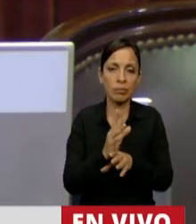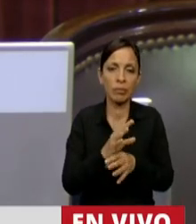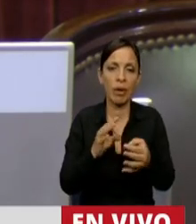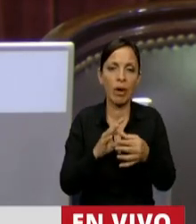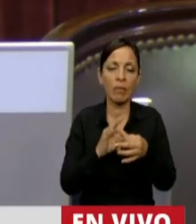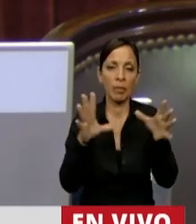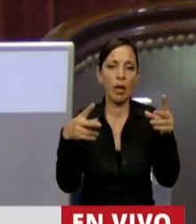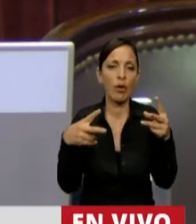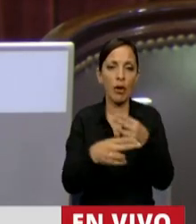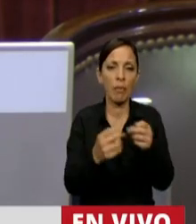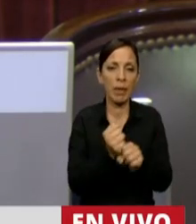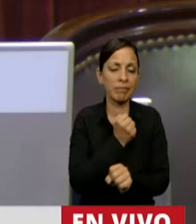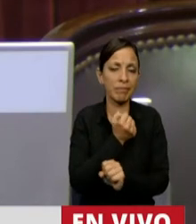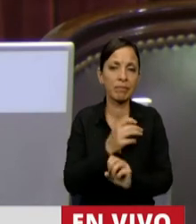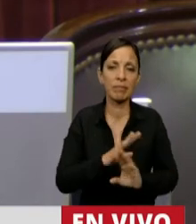federalismo fiscal